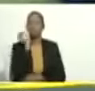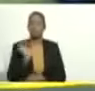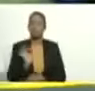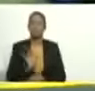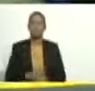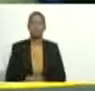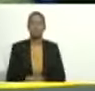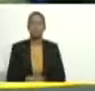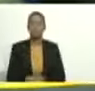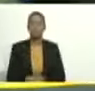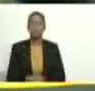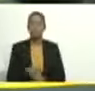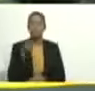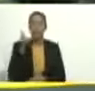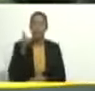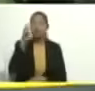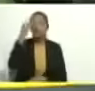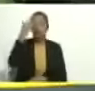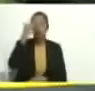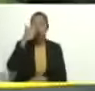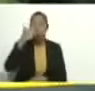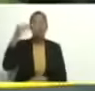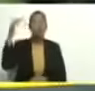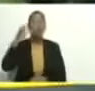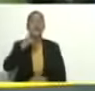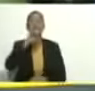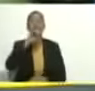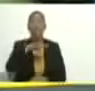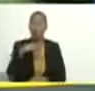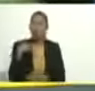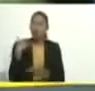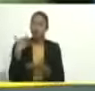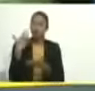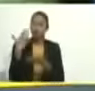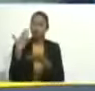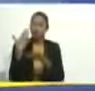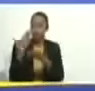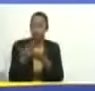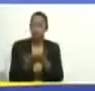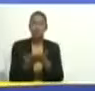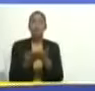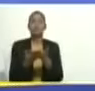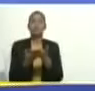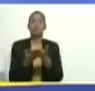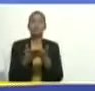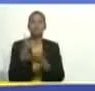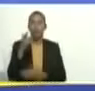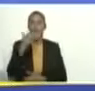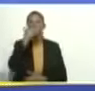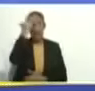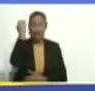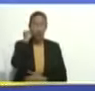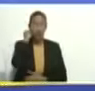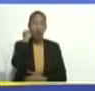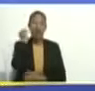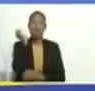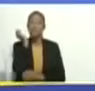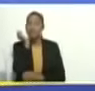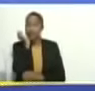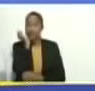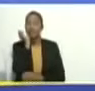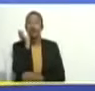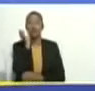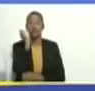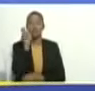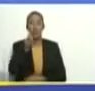que soñó todo esto que nosotros estamos construyendo, el gran Francisco de Miranda, olvidado por los apellidos